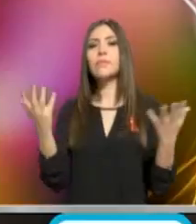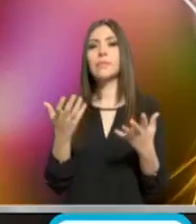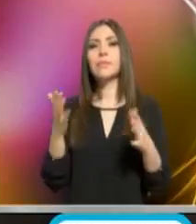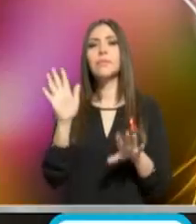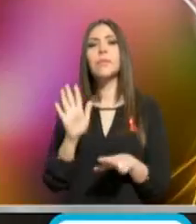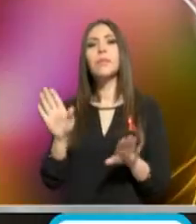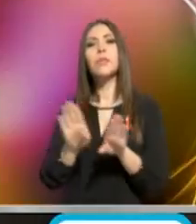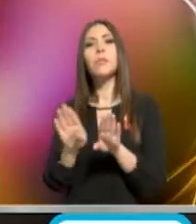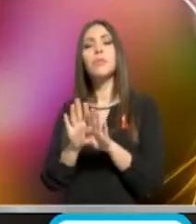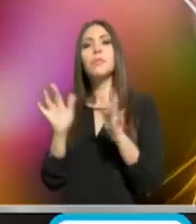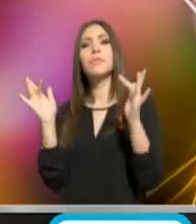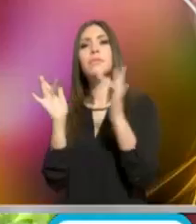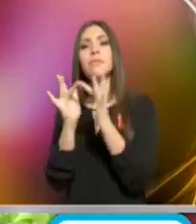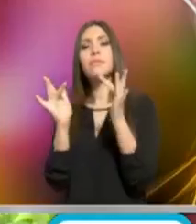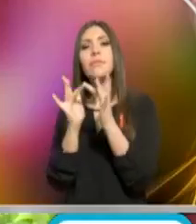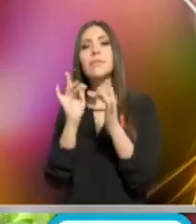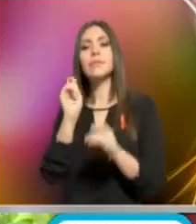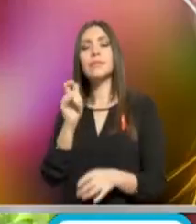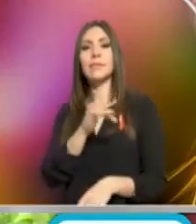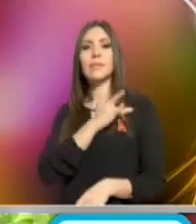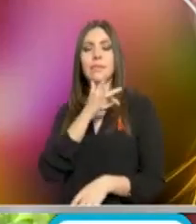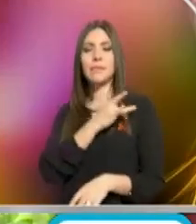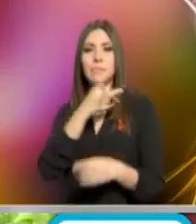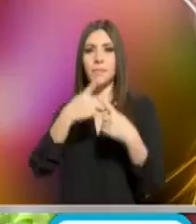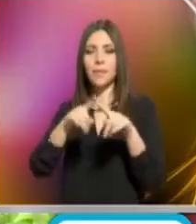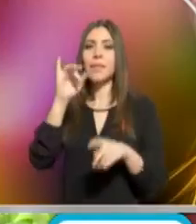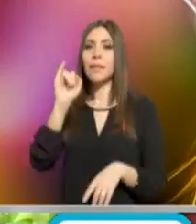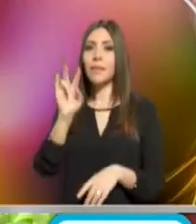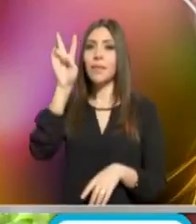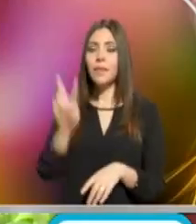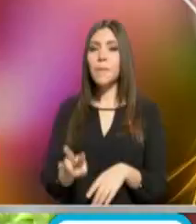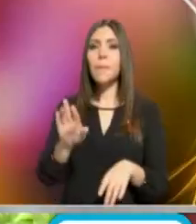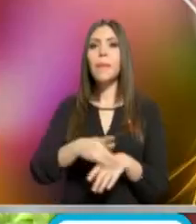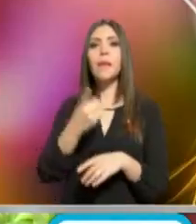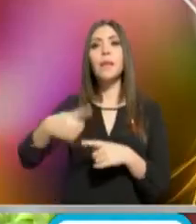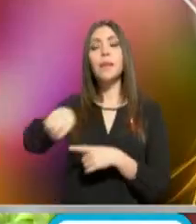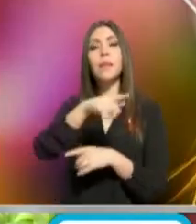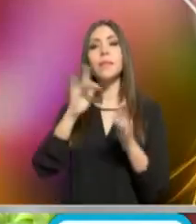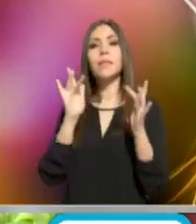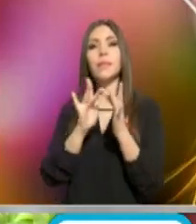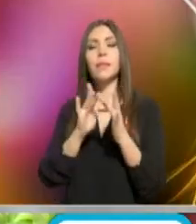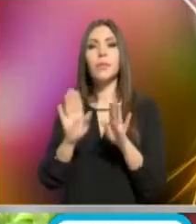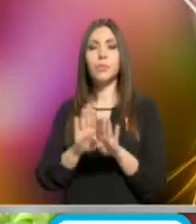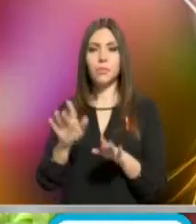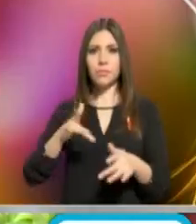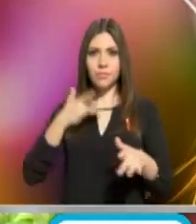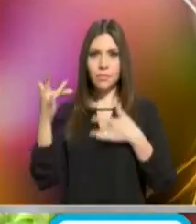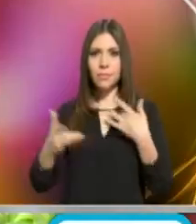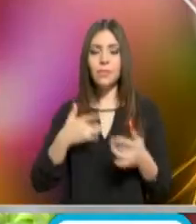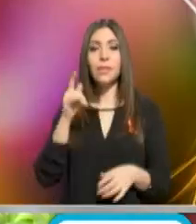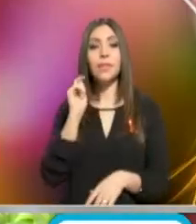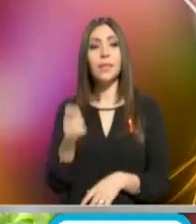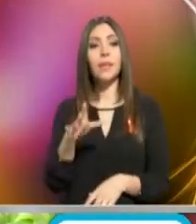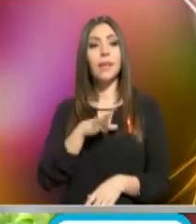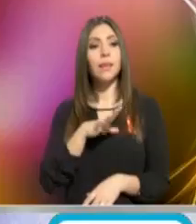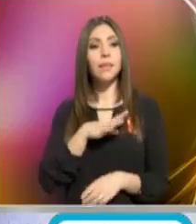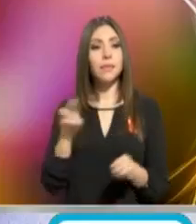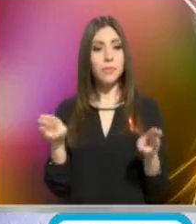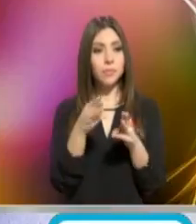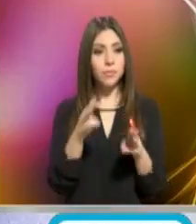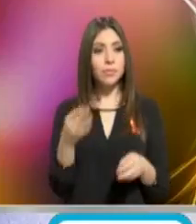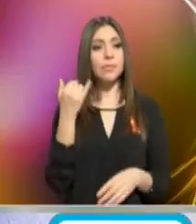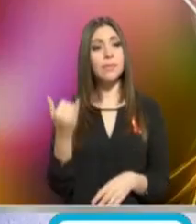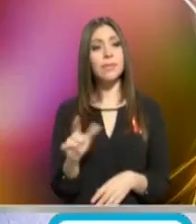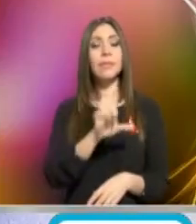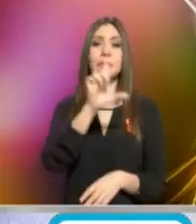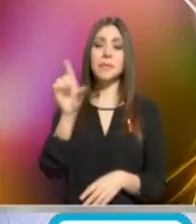sensaciones. entre sentidos? Es un conector, efectivamente. Ah. Entonces, nos conectamos directamente con las sensaciones que nos produce la música y